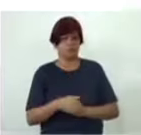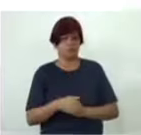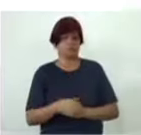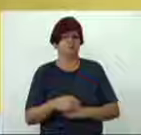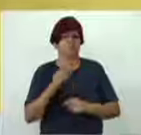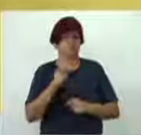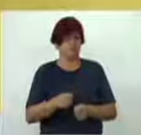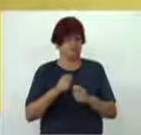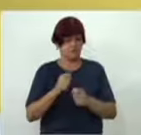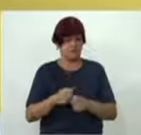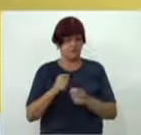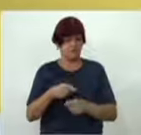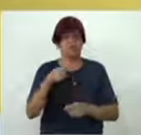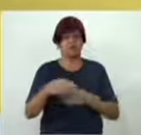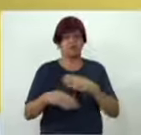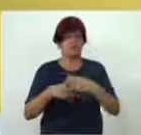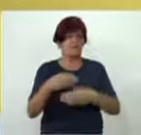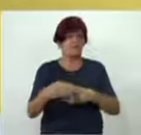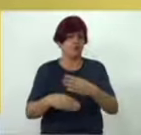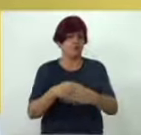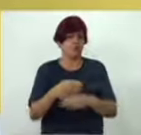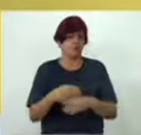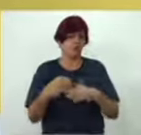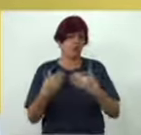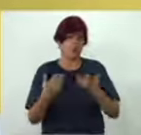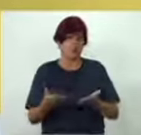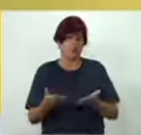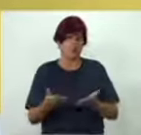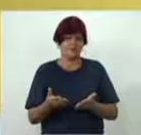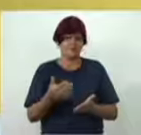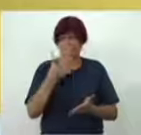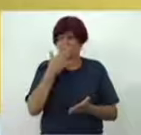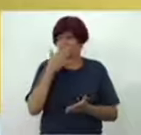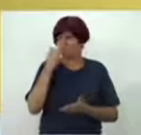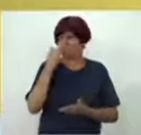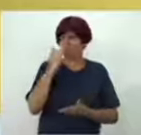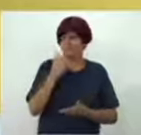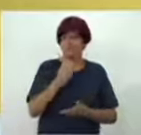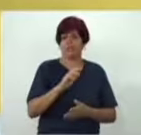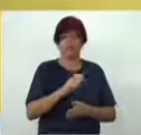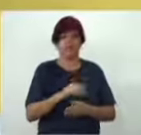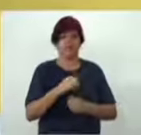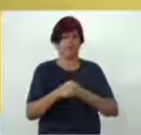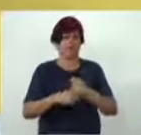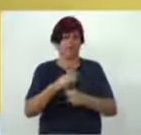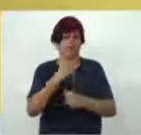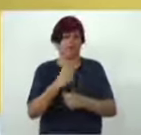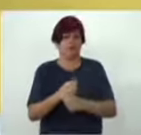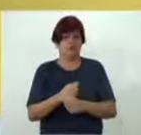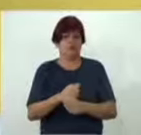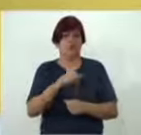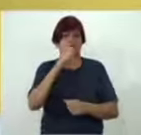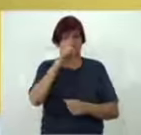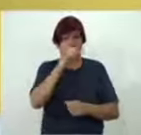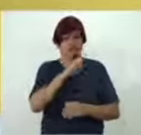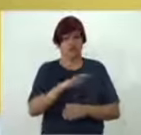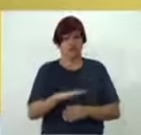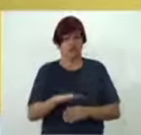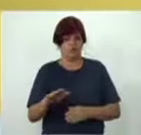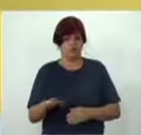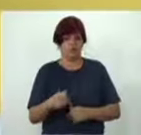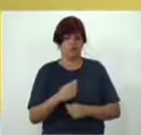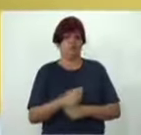que el procedimiento lúdico es el procedimiento por excelencia que se utiliza en este nivel